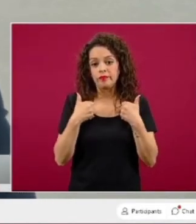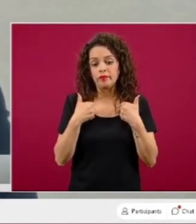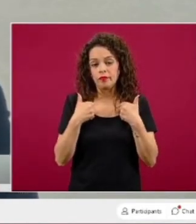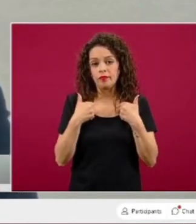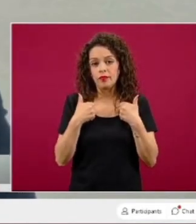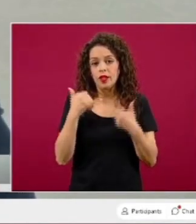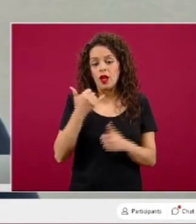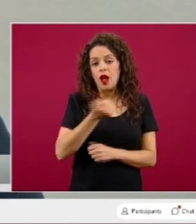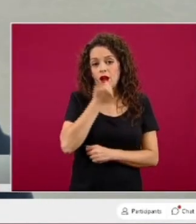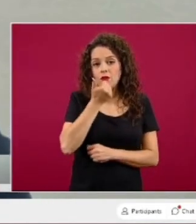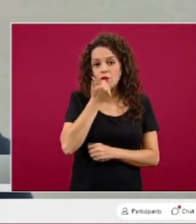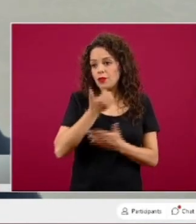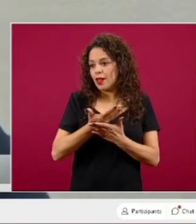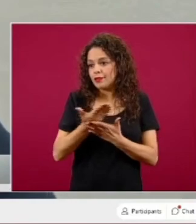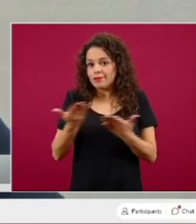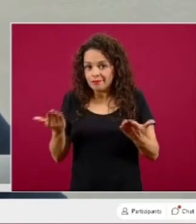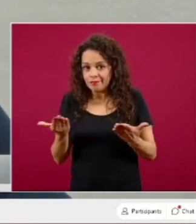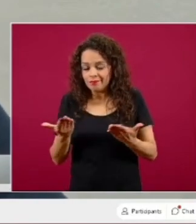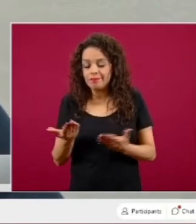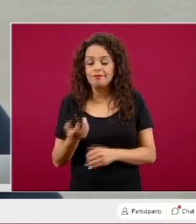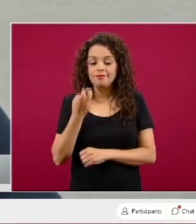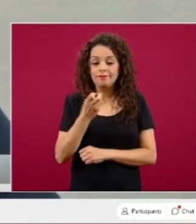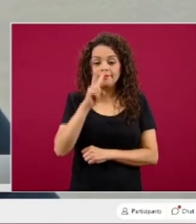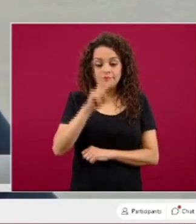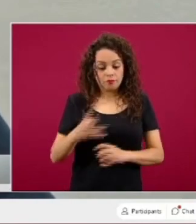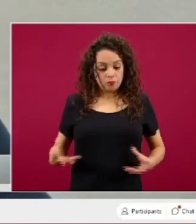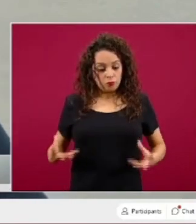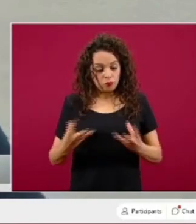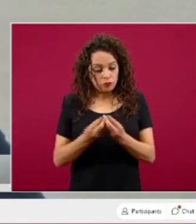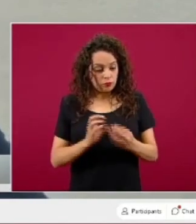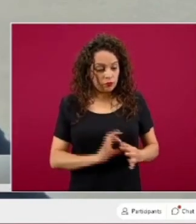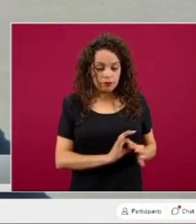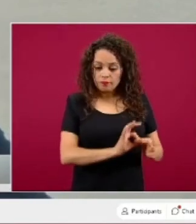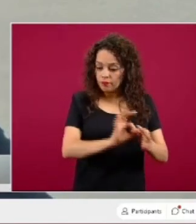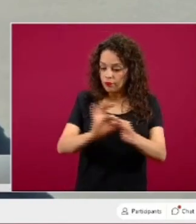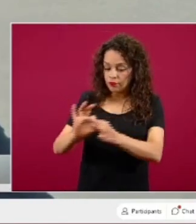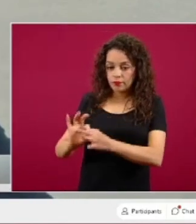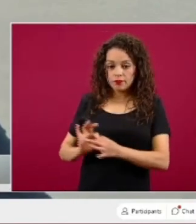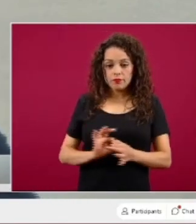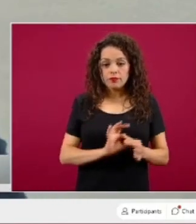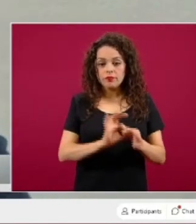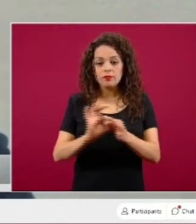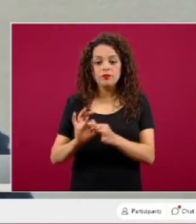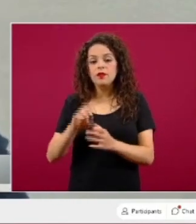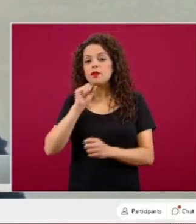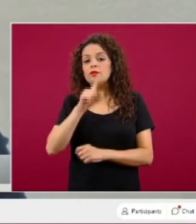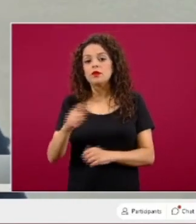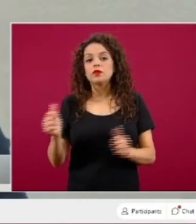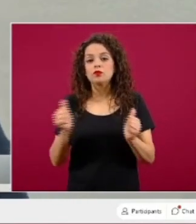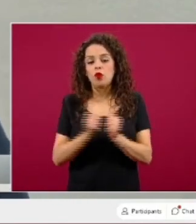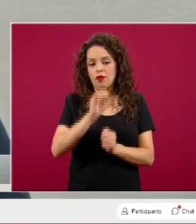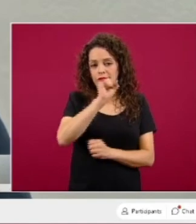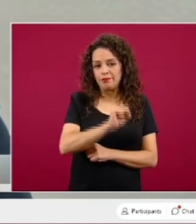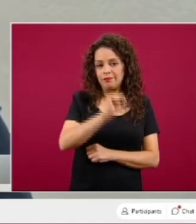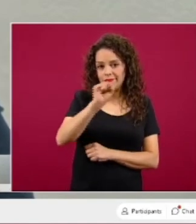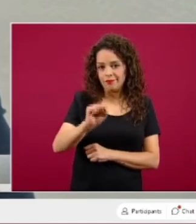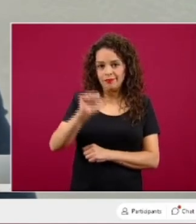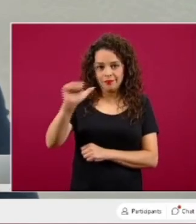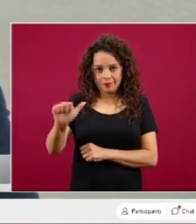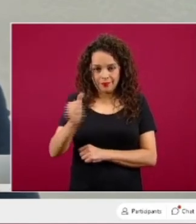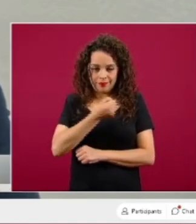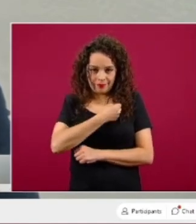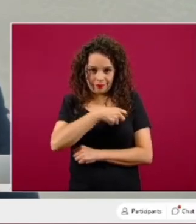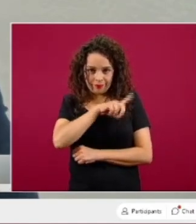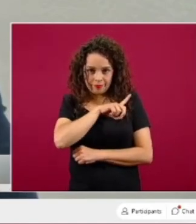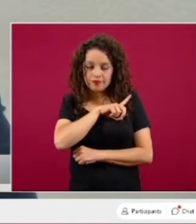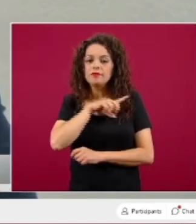concluiría diciendo que bueno, este trabajo conjunto que estamos realizando también con el sector salud tiene también